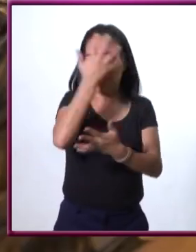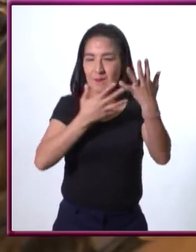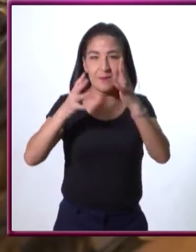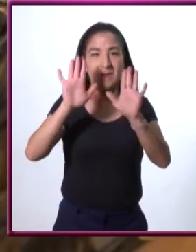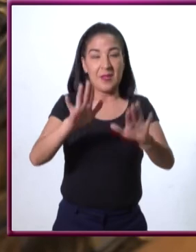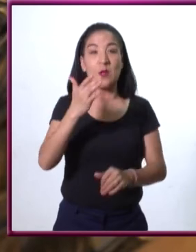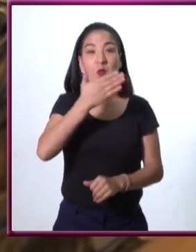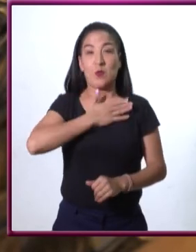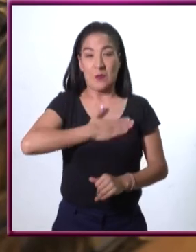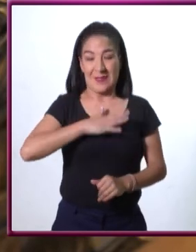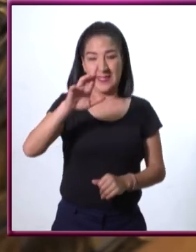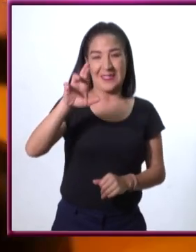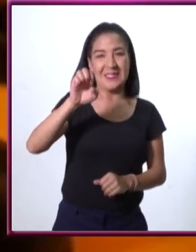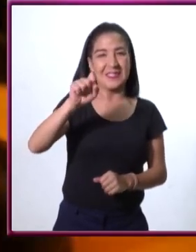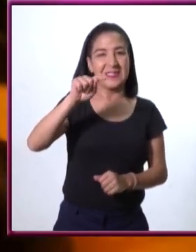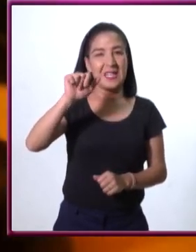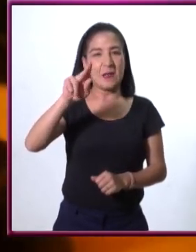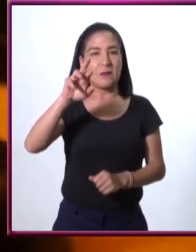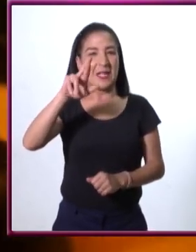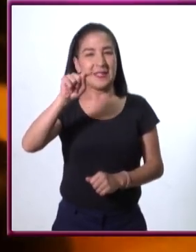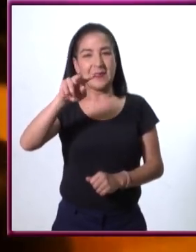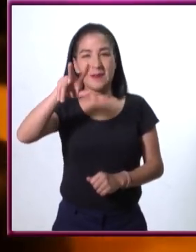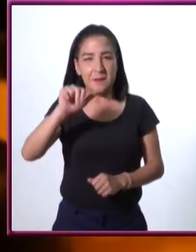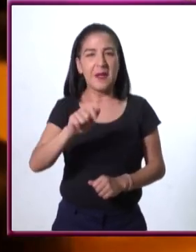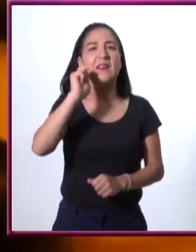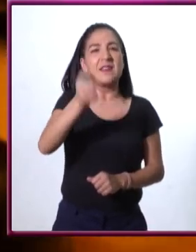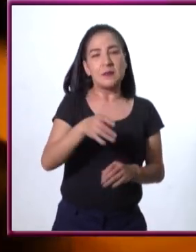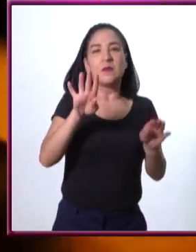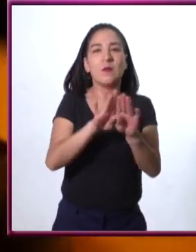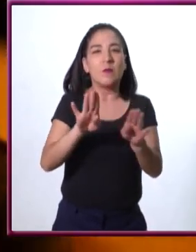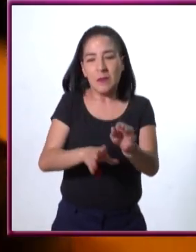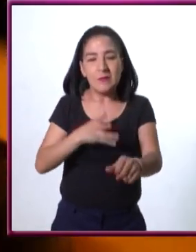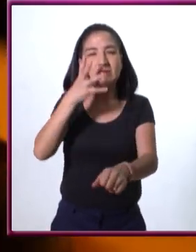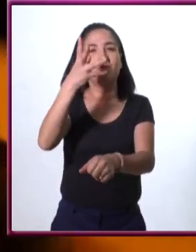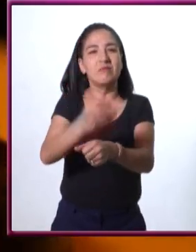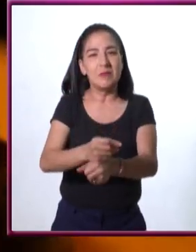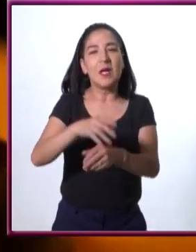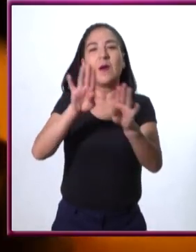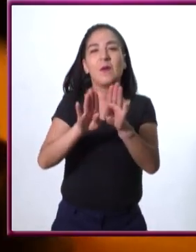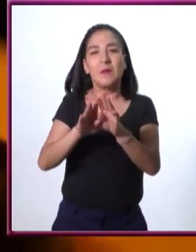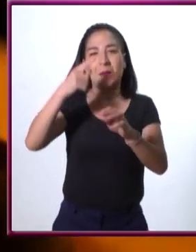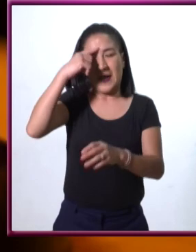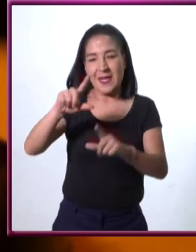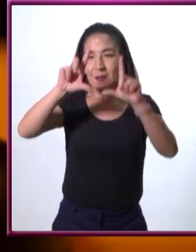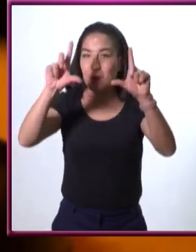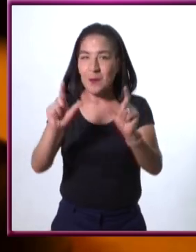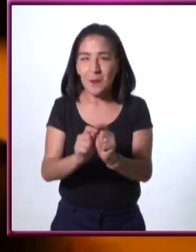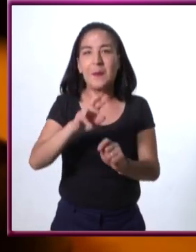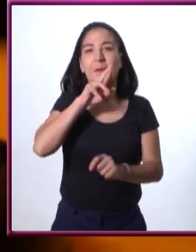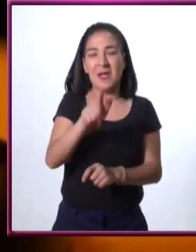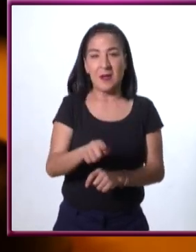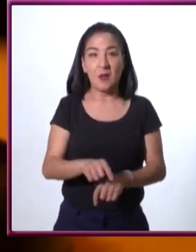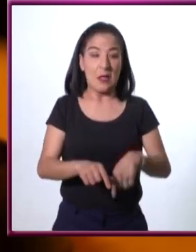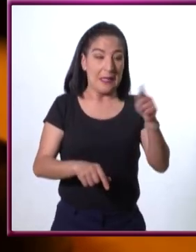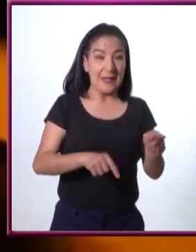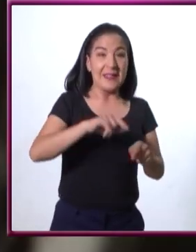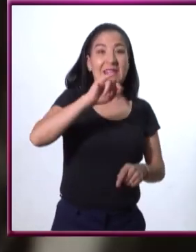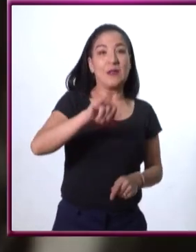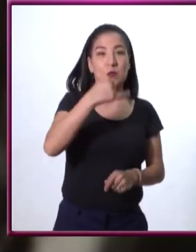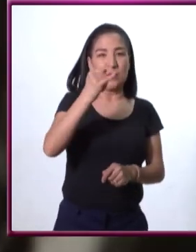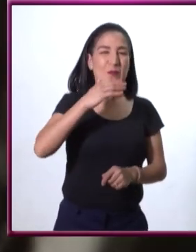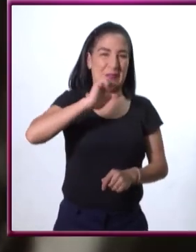Entre la justicia restaurativa que, como su nombre lo dice, trata de restaurar, componer o enmendar, y la justicia